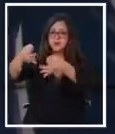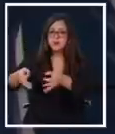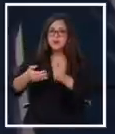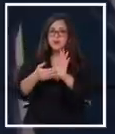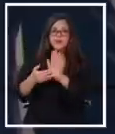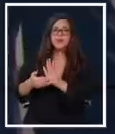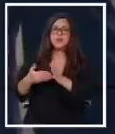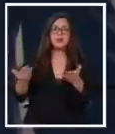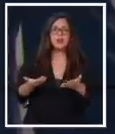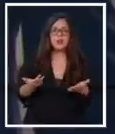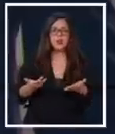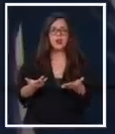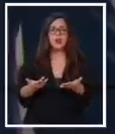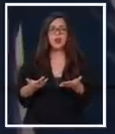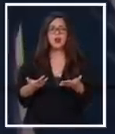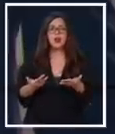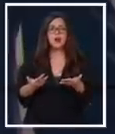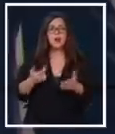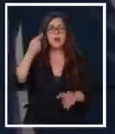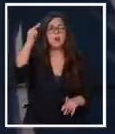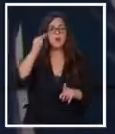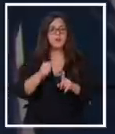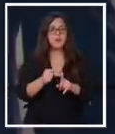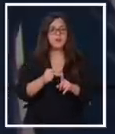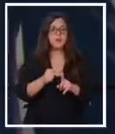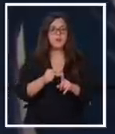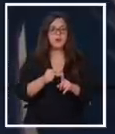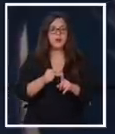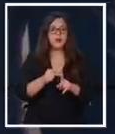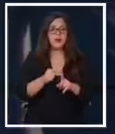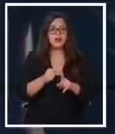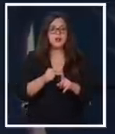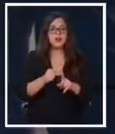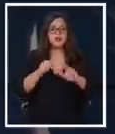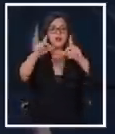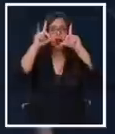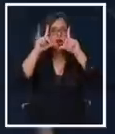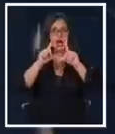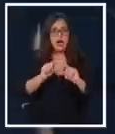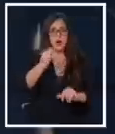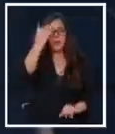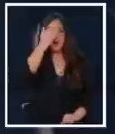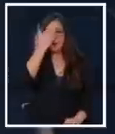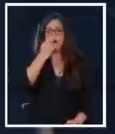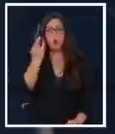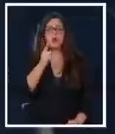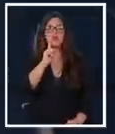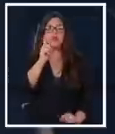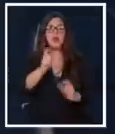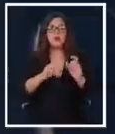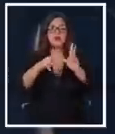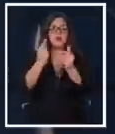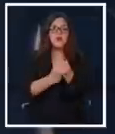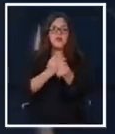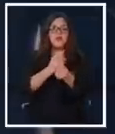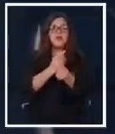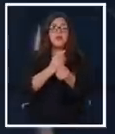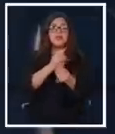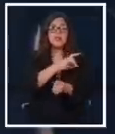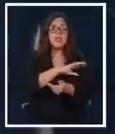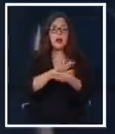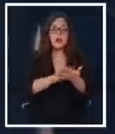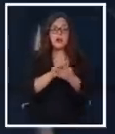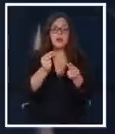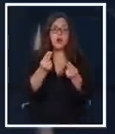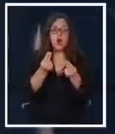justamente a aliviar el preocupaciones más urgentes que tienen las familias chilenas por ejemplo el alza del costo de la vida o